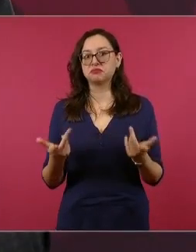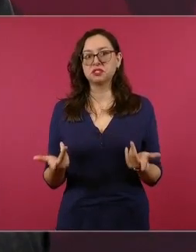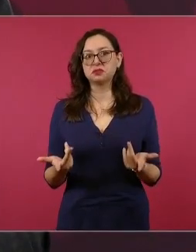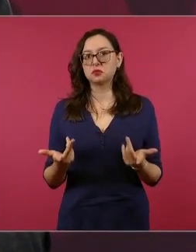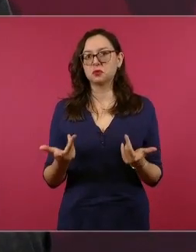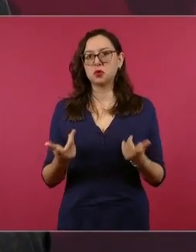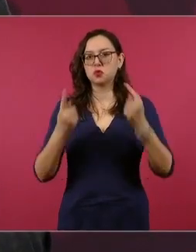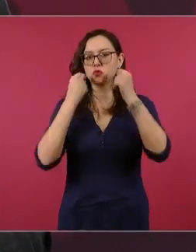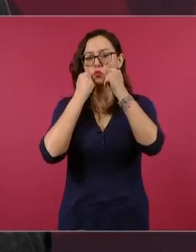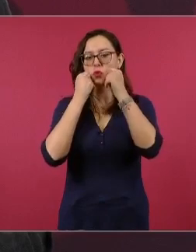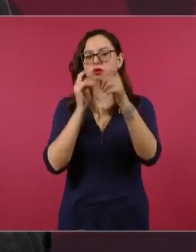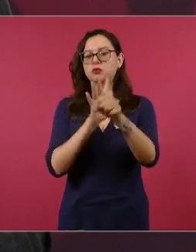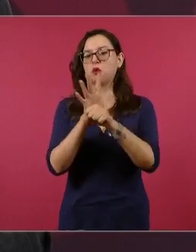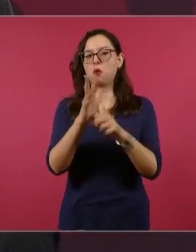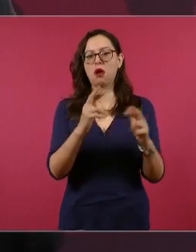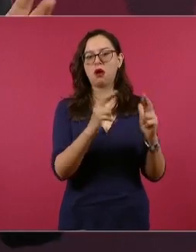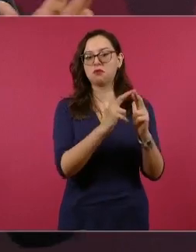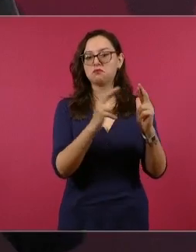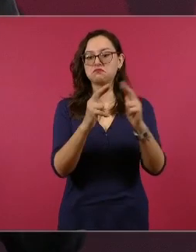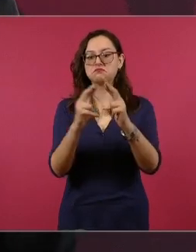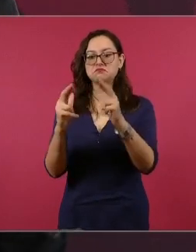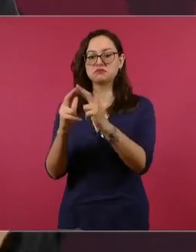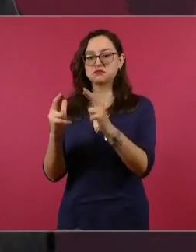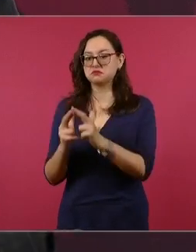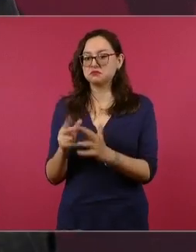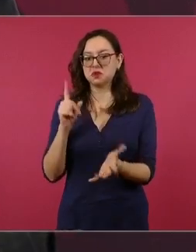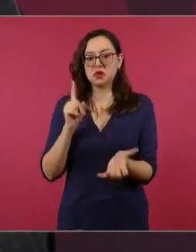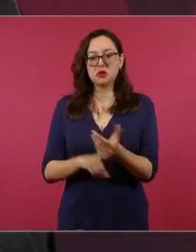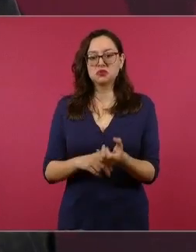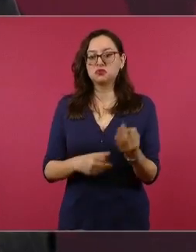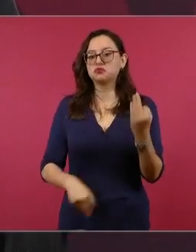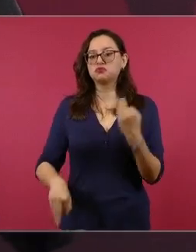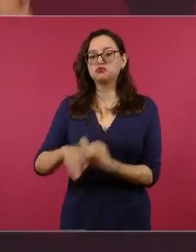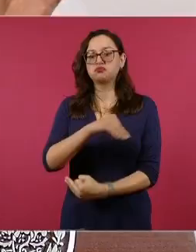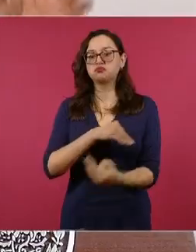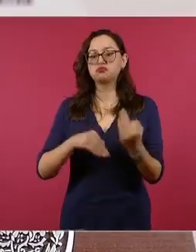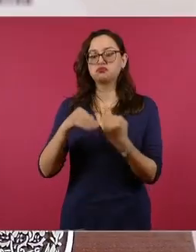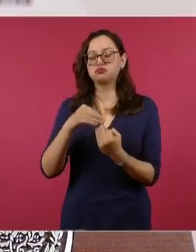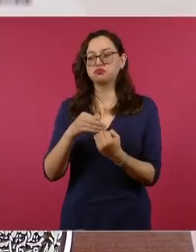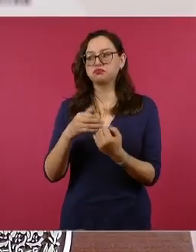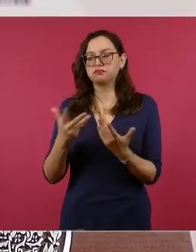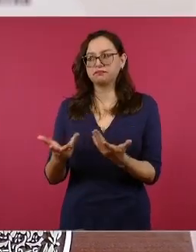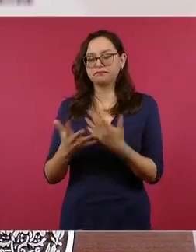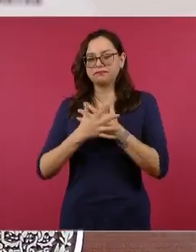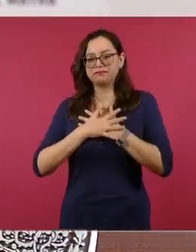religiones, el amor al prójimo y también